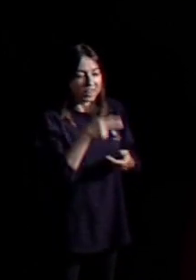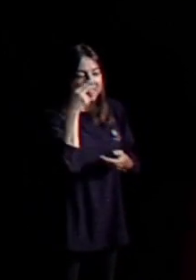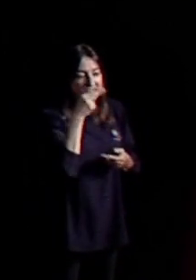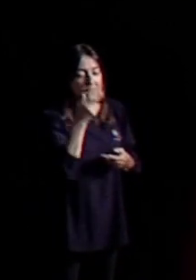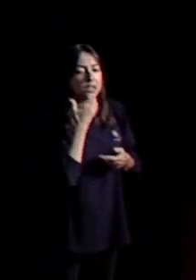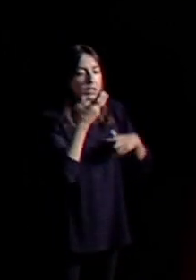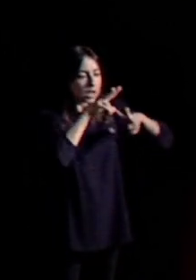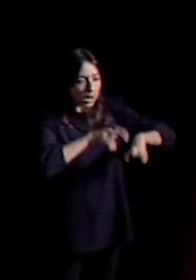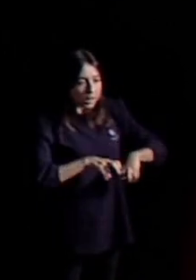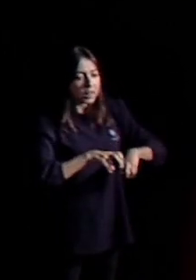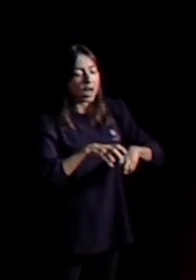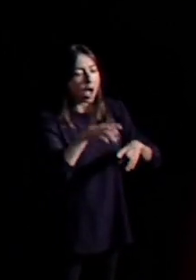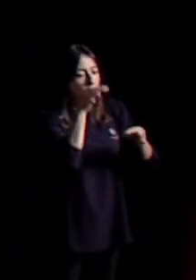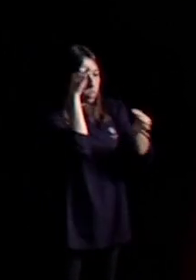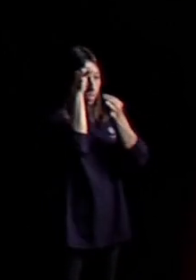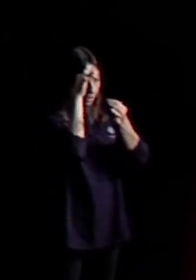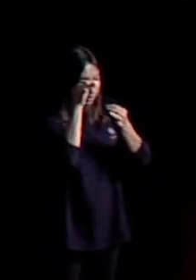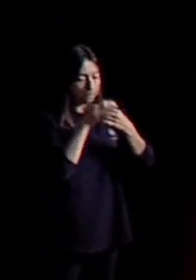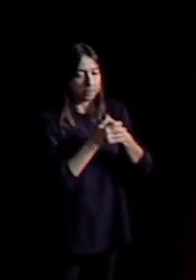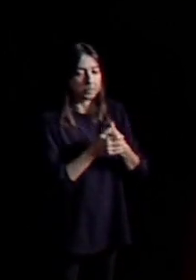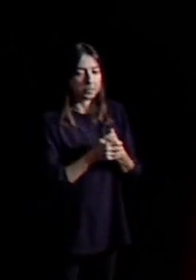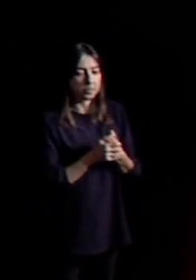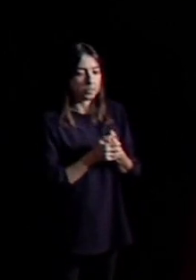si se analiza con detalle.